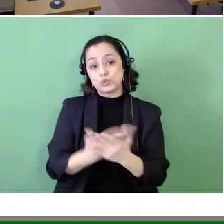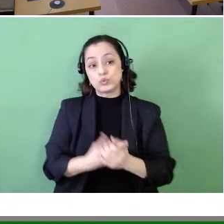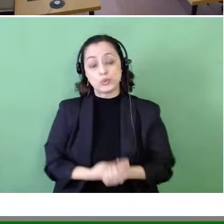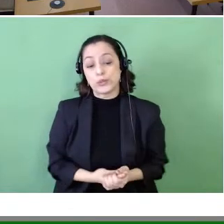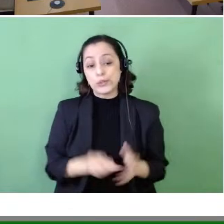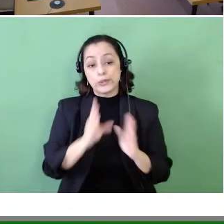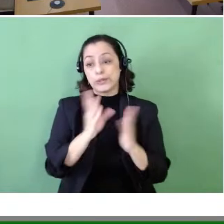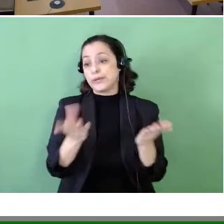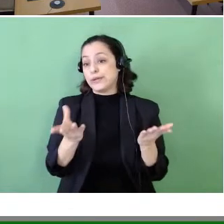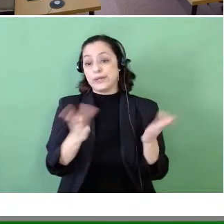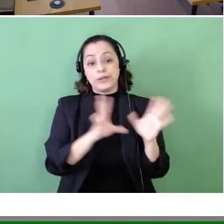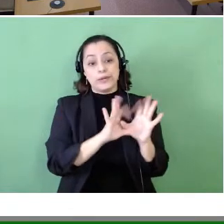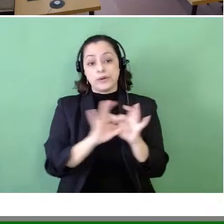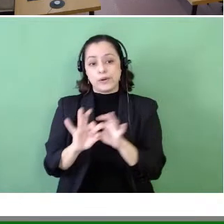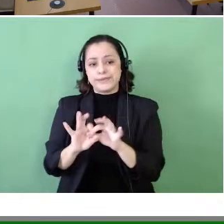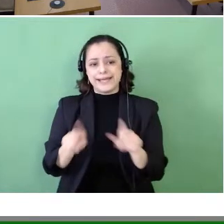contexto